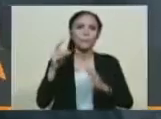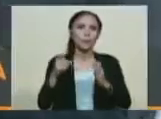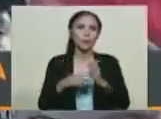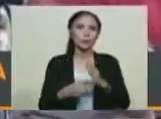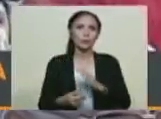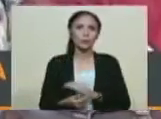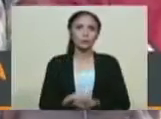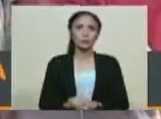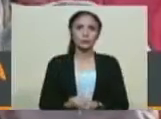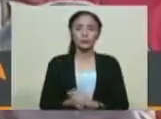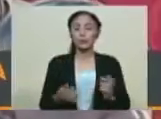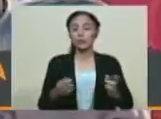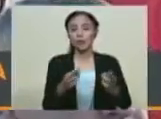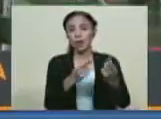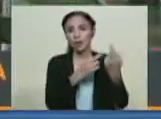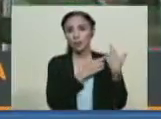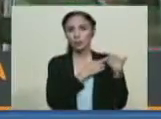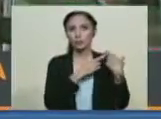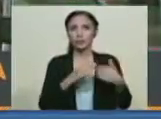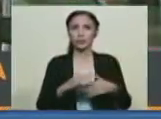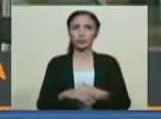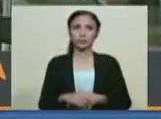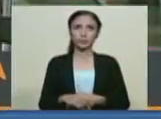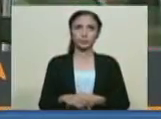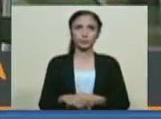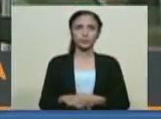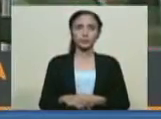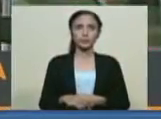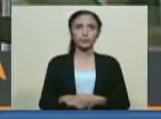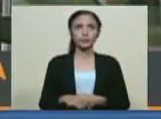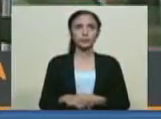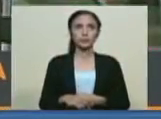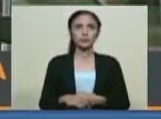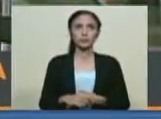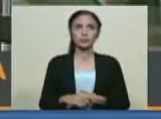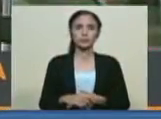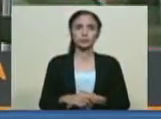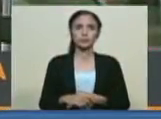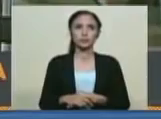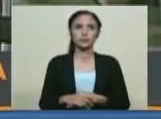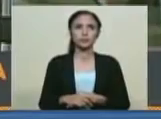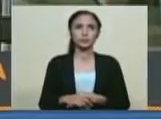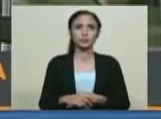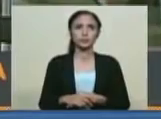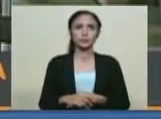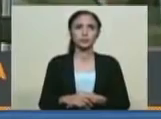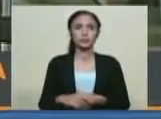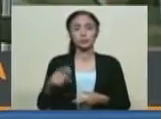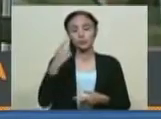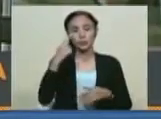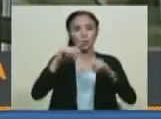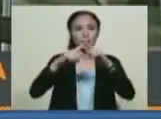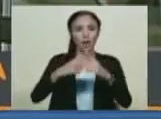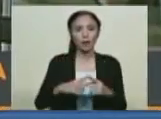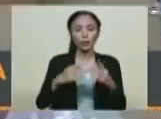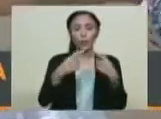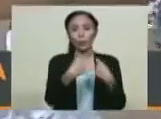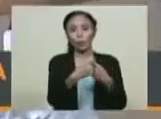Ese es el compromiso. Aquí está, mira, calculado lo que debemos invertir,